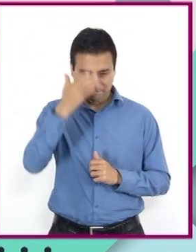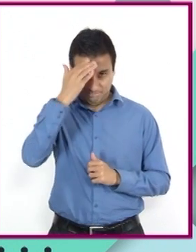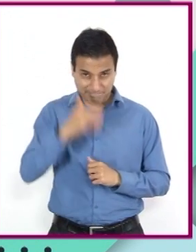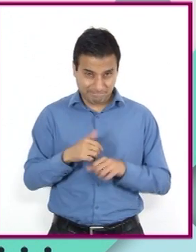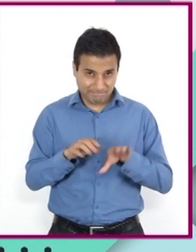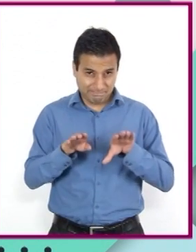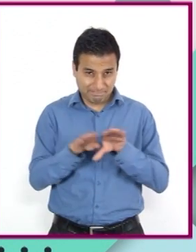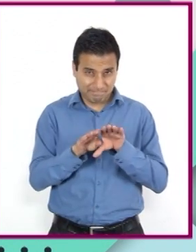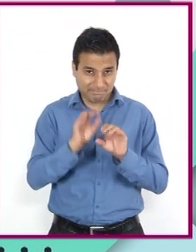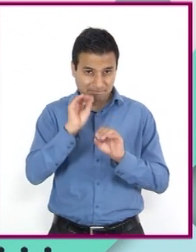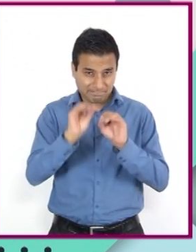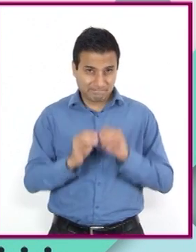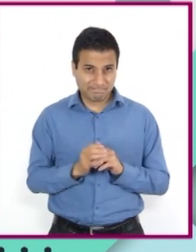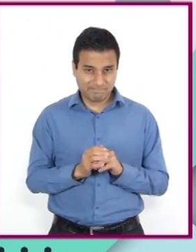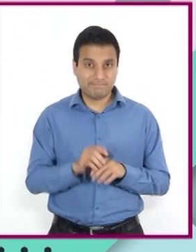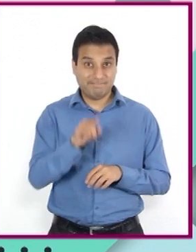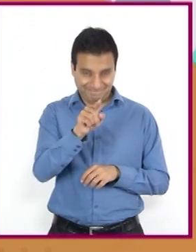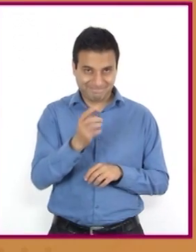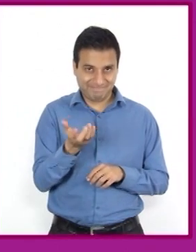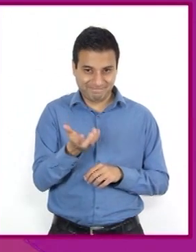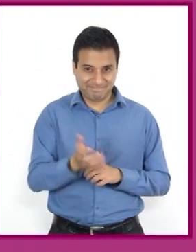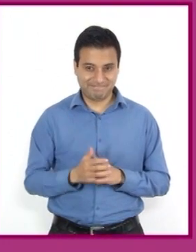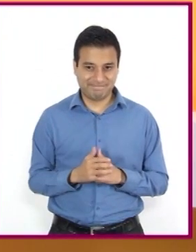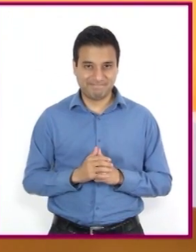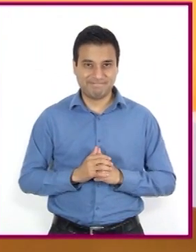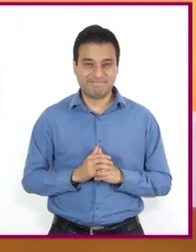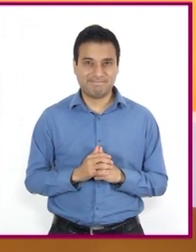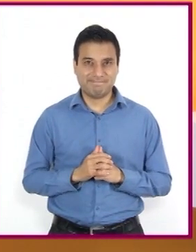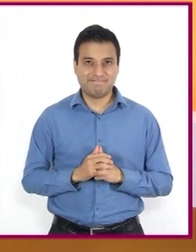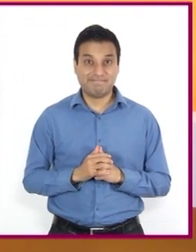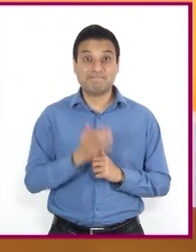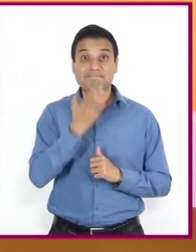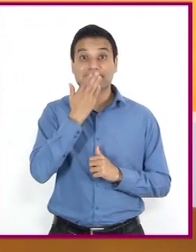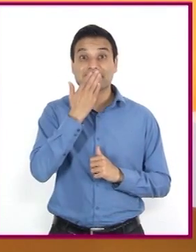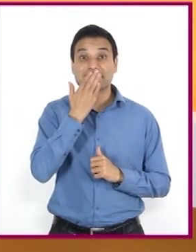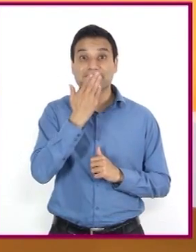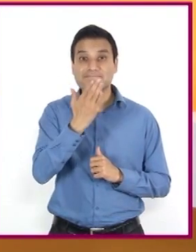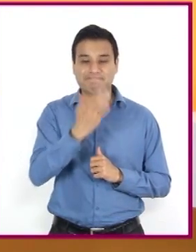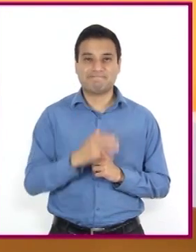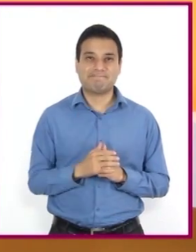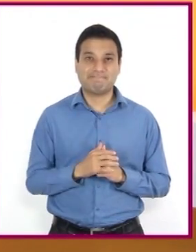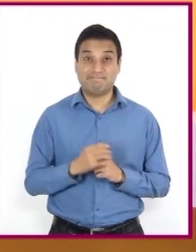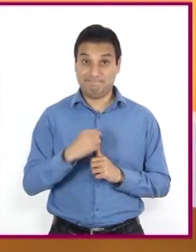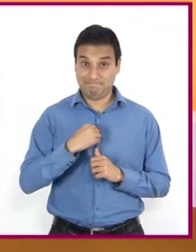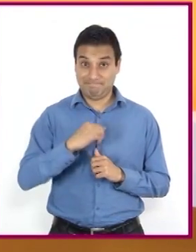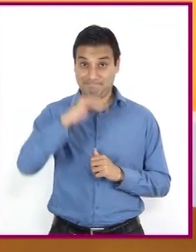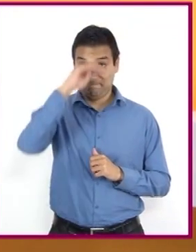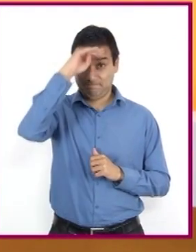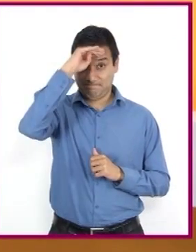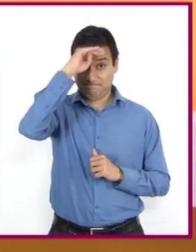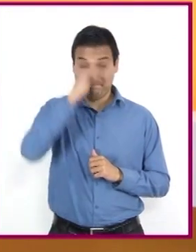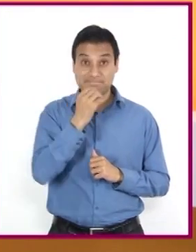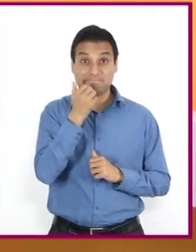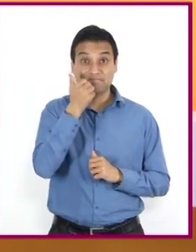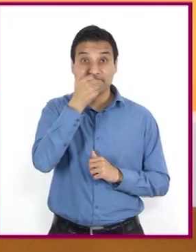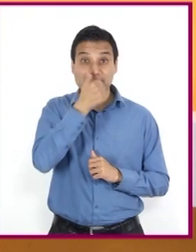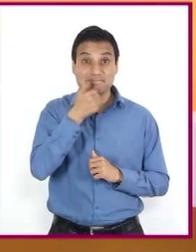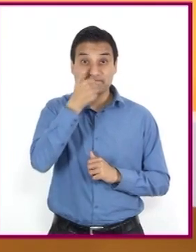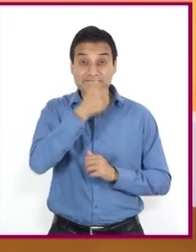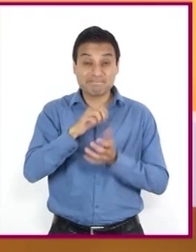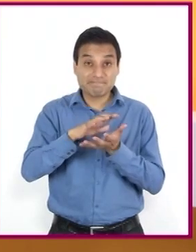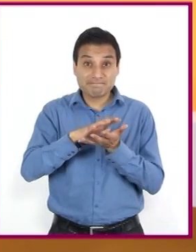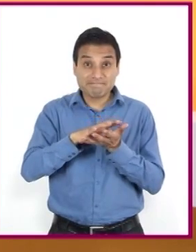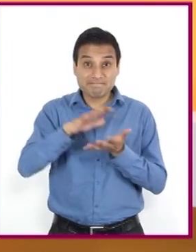tabla? Inténtenlo. Bien, maestro. Considero que la mayoría de nuestras alumnas y